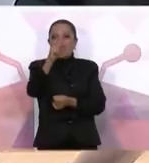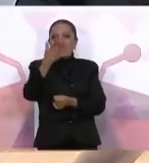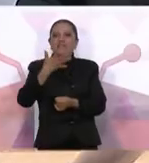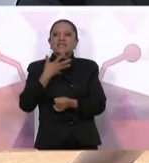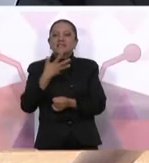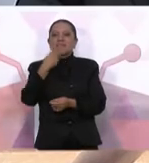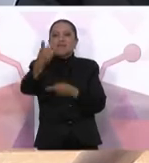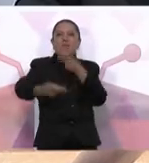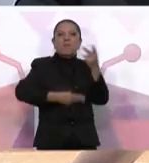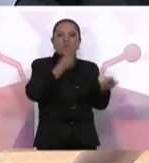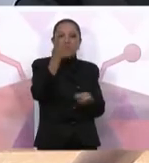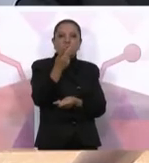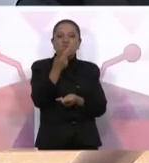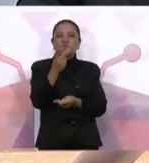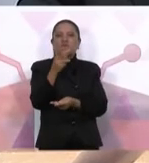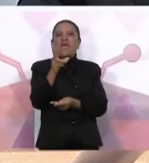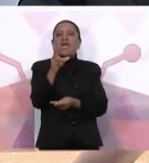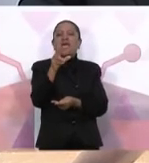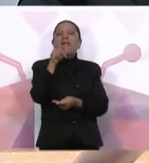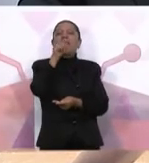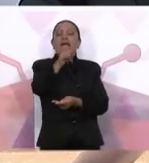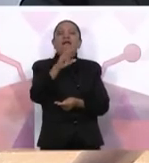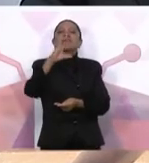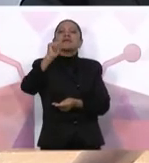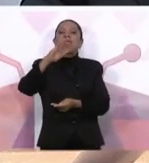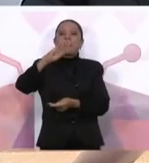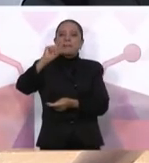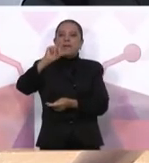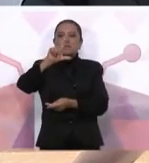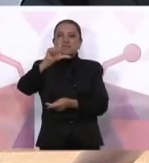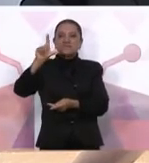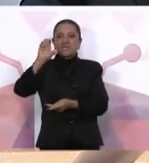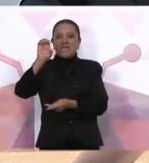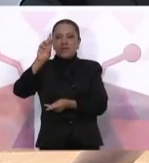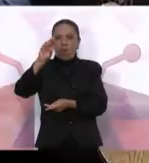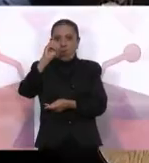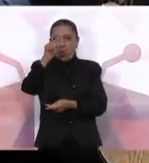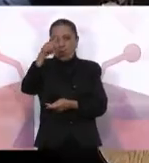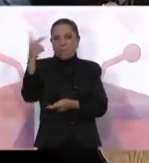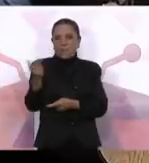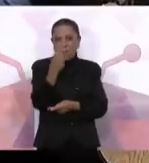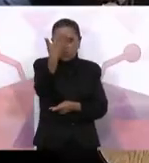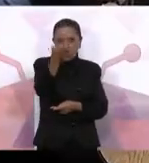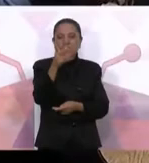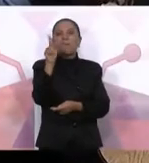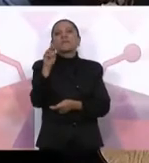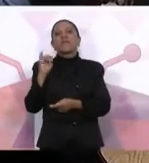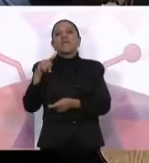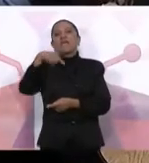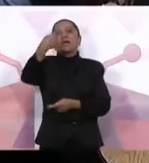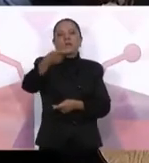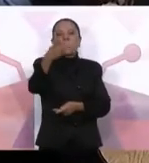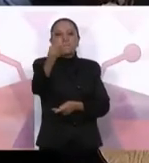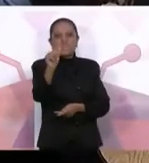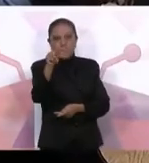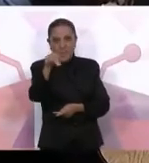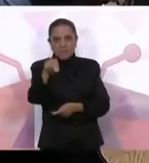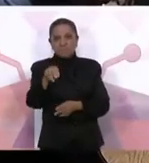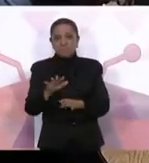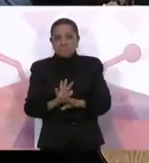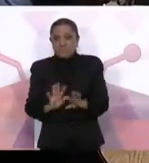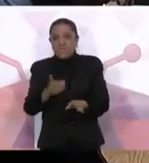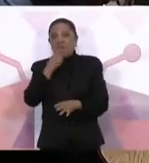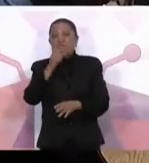directa el doctor víctor caballero de la coalición pan movimiento ciudadano después que han pasado 18 años